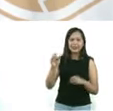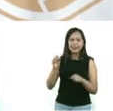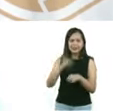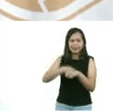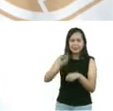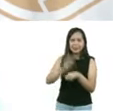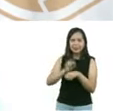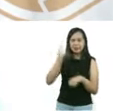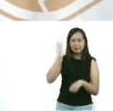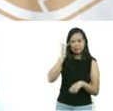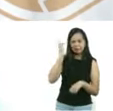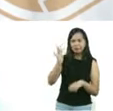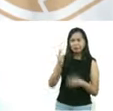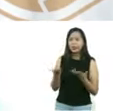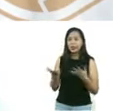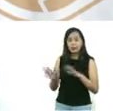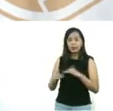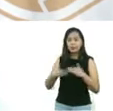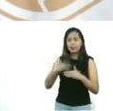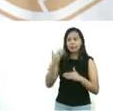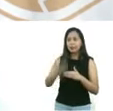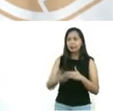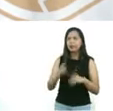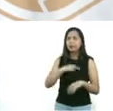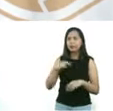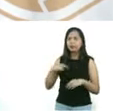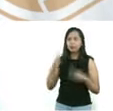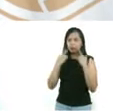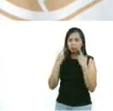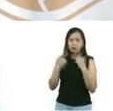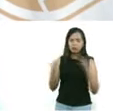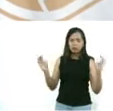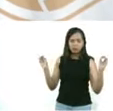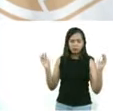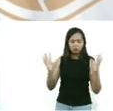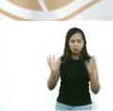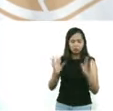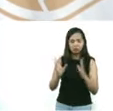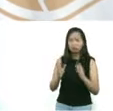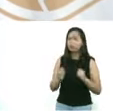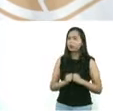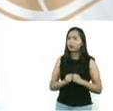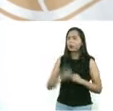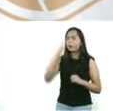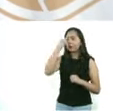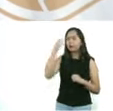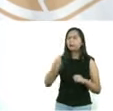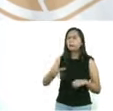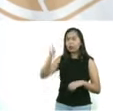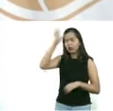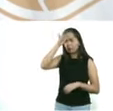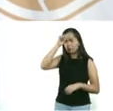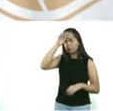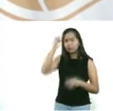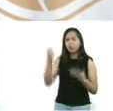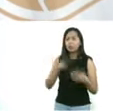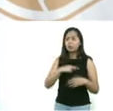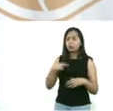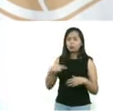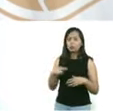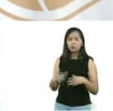tienen pues algunas cuestiones que quieren comentarme. Entonces, trabajamos siempre de manera